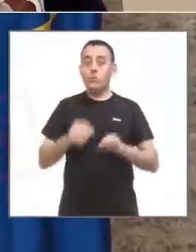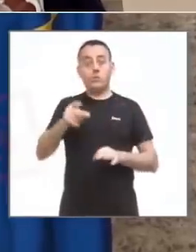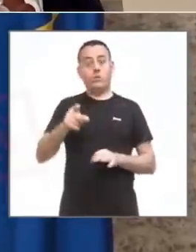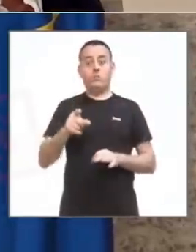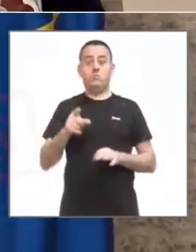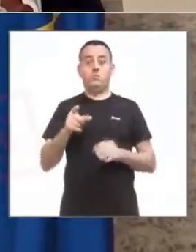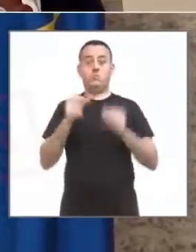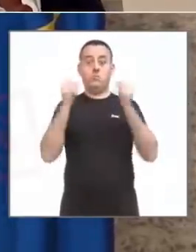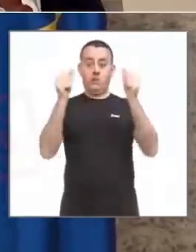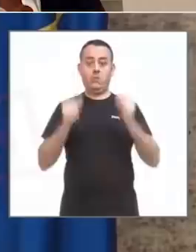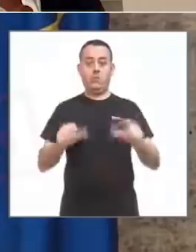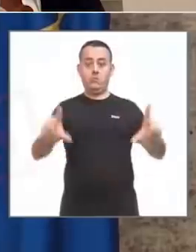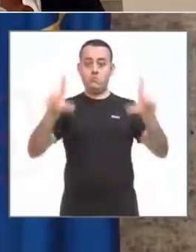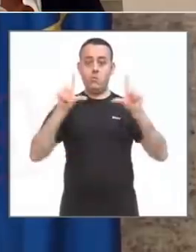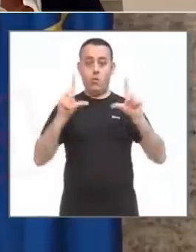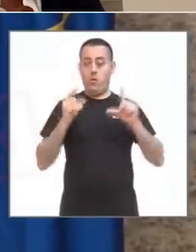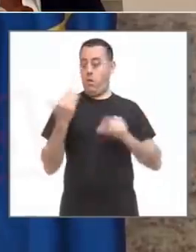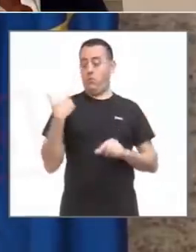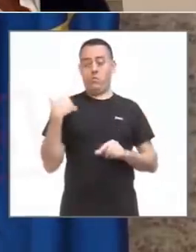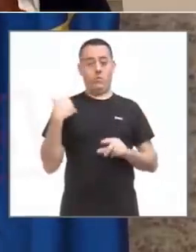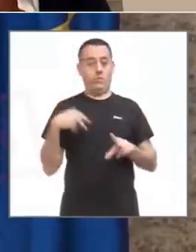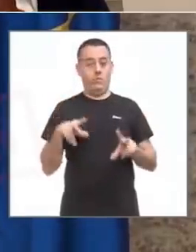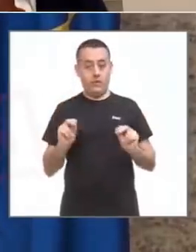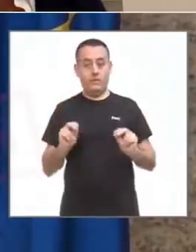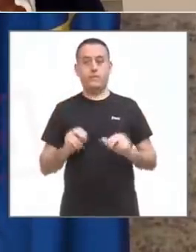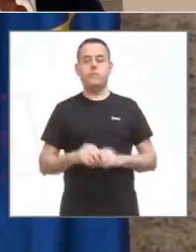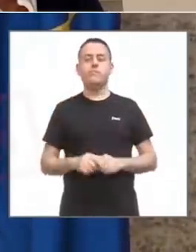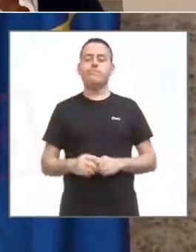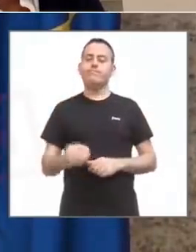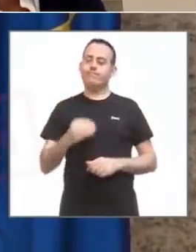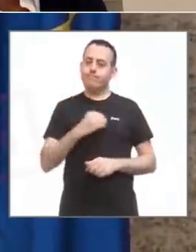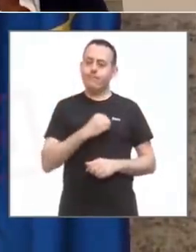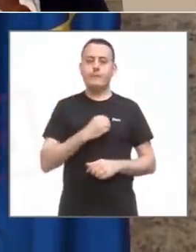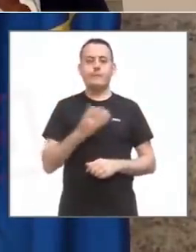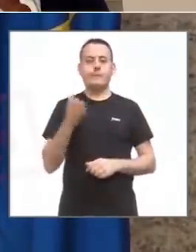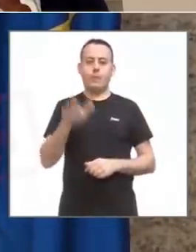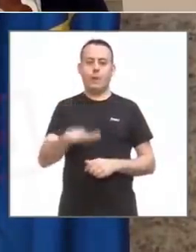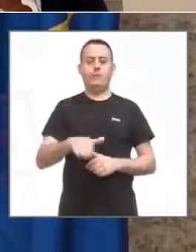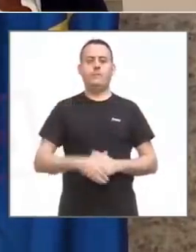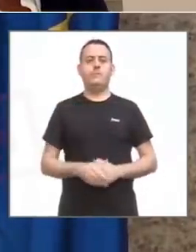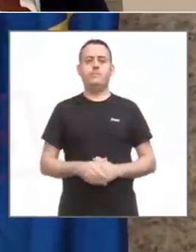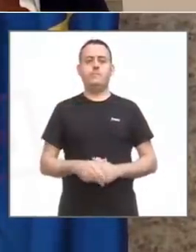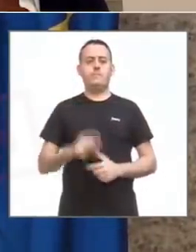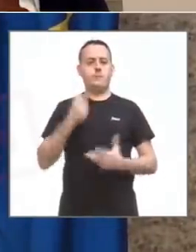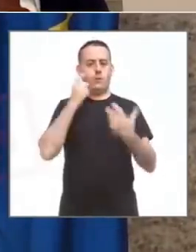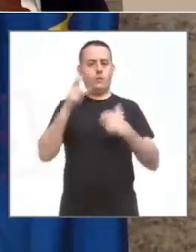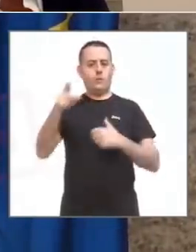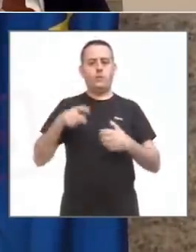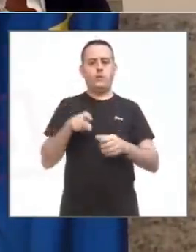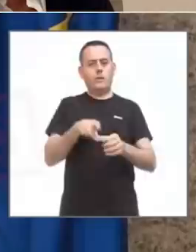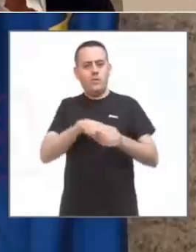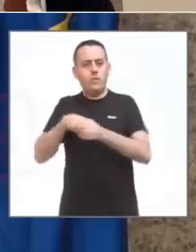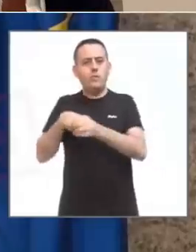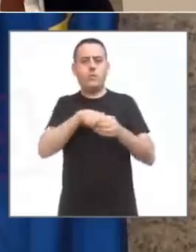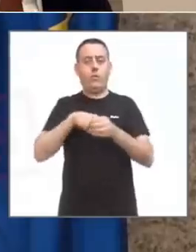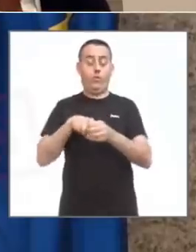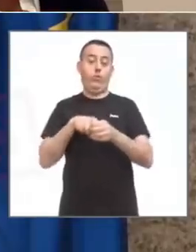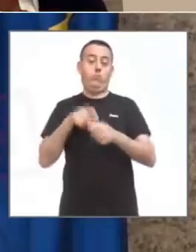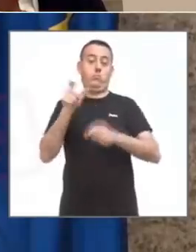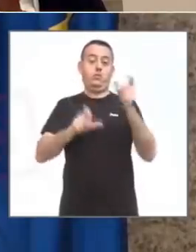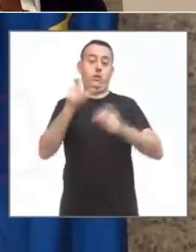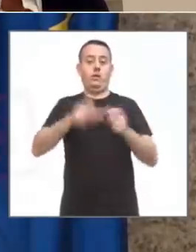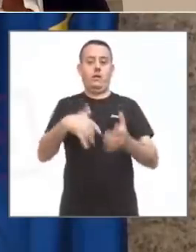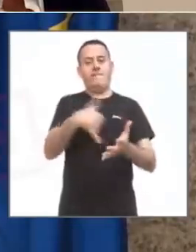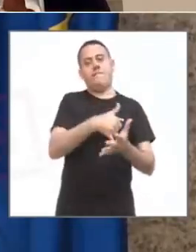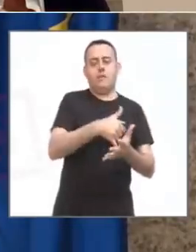económica como desde luego no se conocía en las últimas décadas, estamos profundamente preocupados. No nos fiamos de